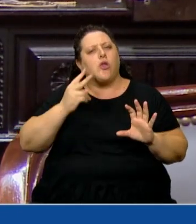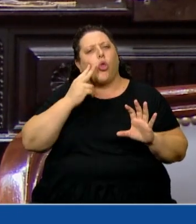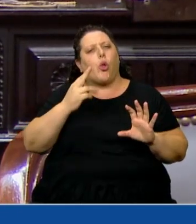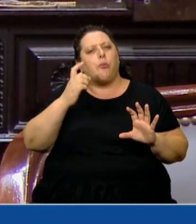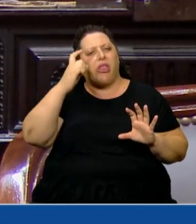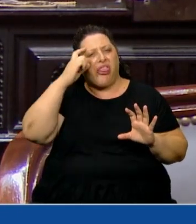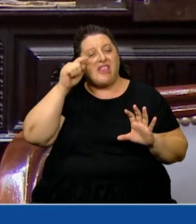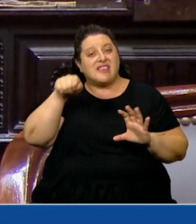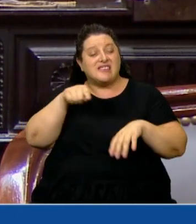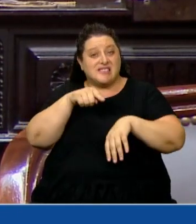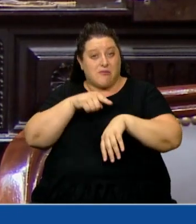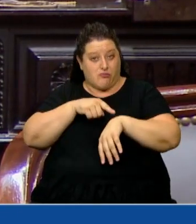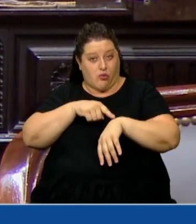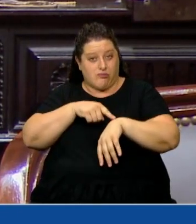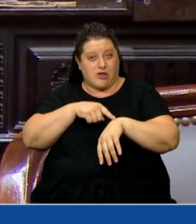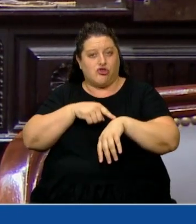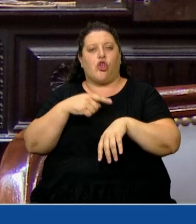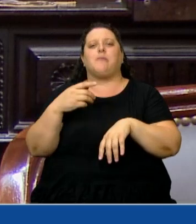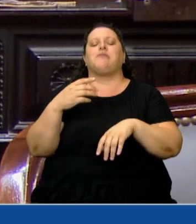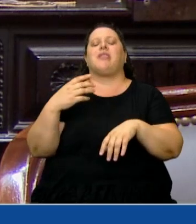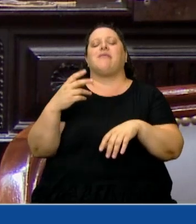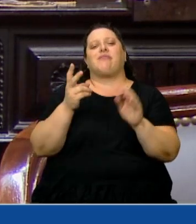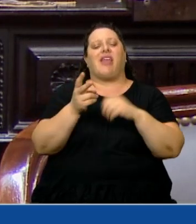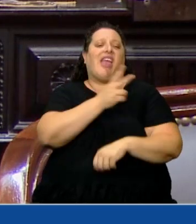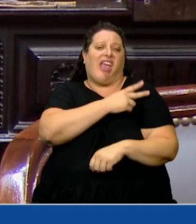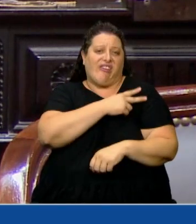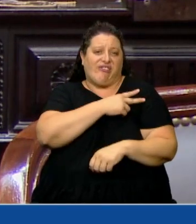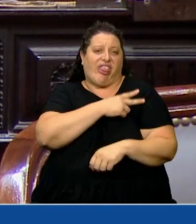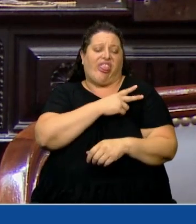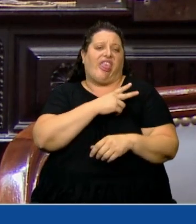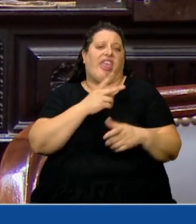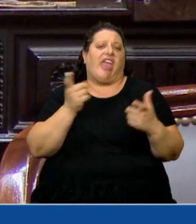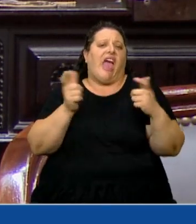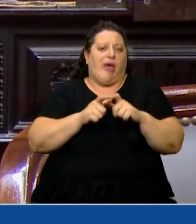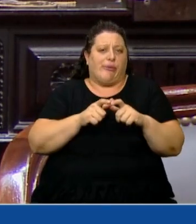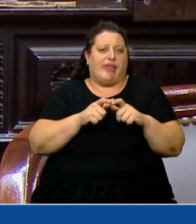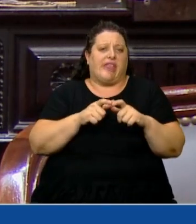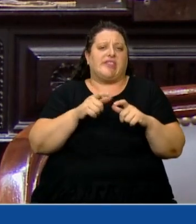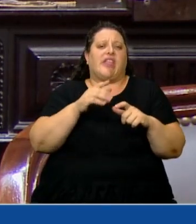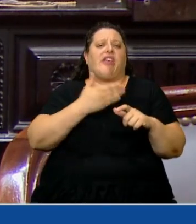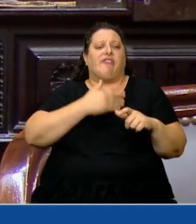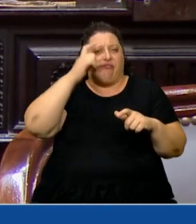de gabinete, Aníbal Fernández, nos decía que la droga era solo de paso en la Argentina.